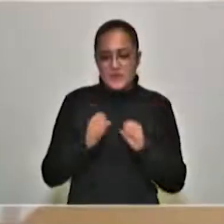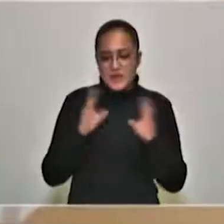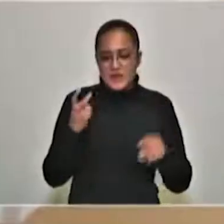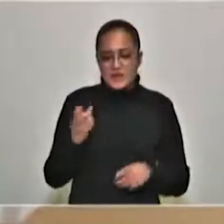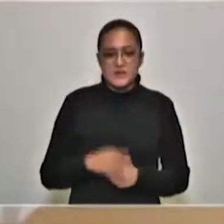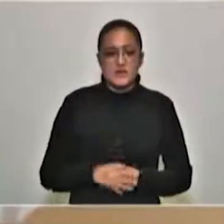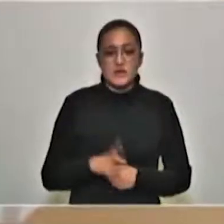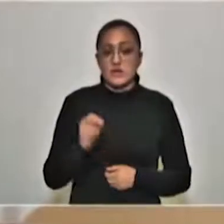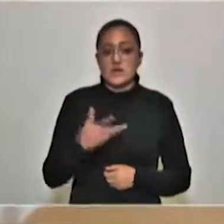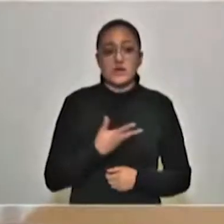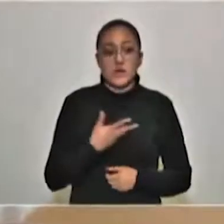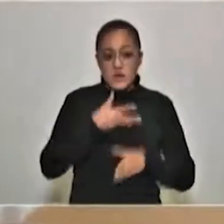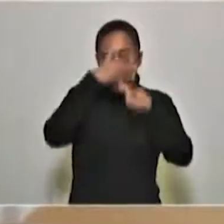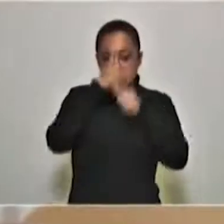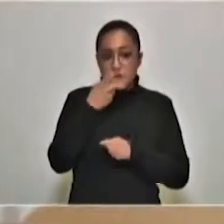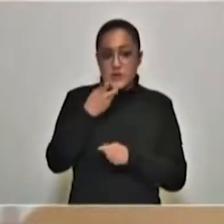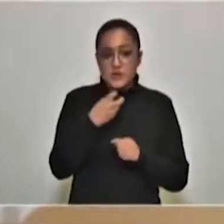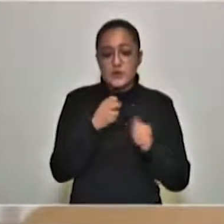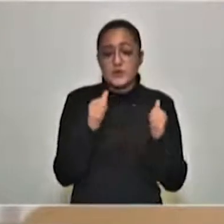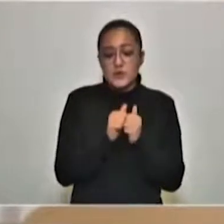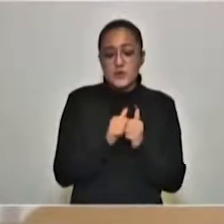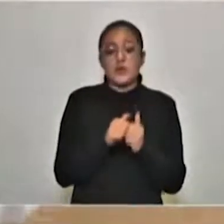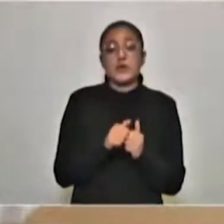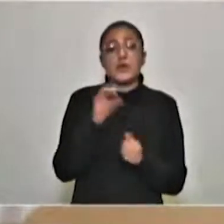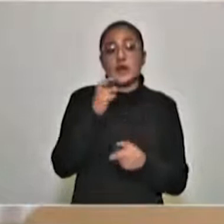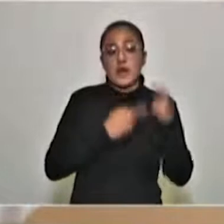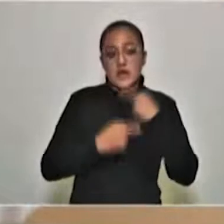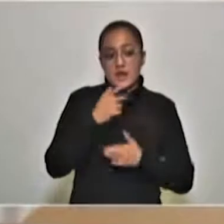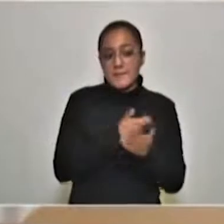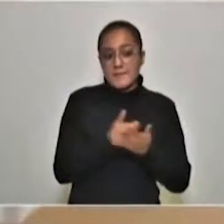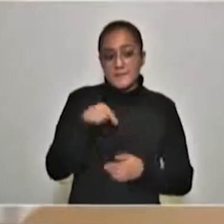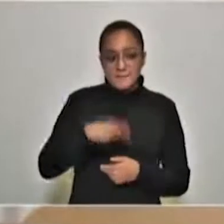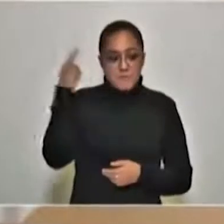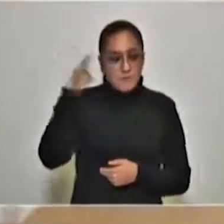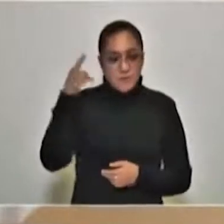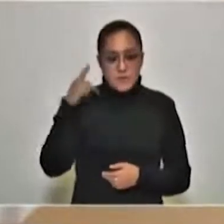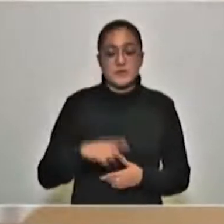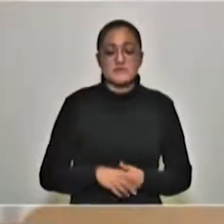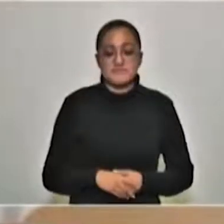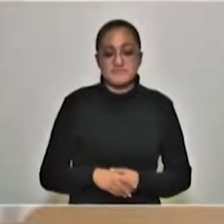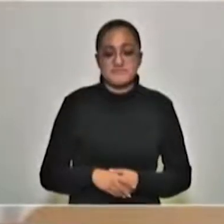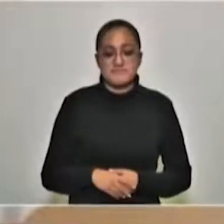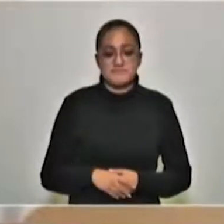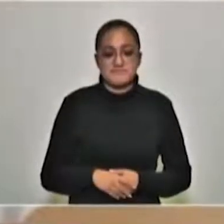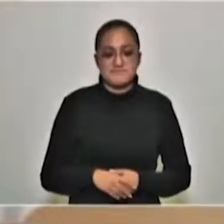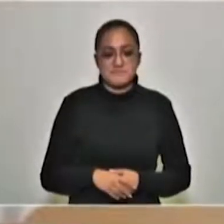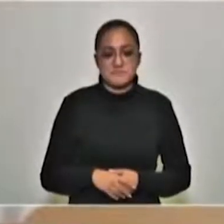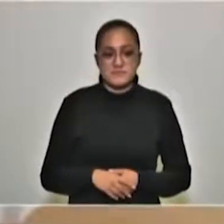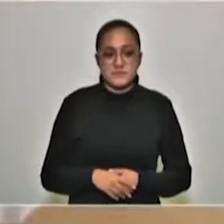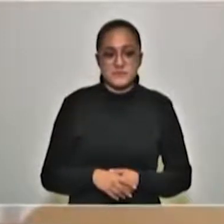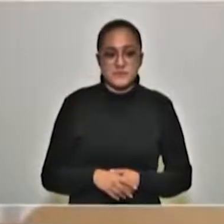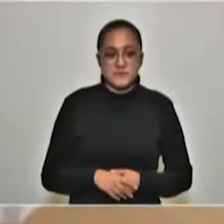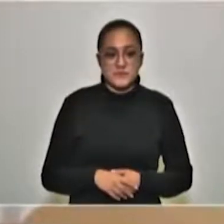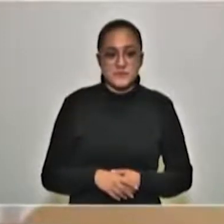no haber ningún acuerdo con ellos hasta que no regresen el dinero a puebla a puebla